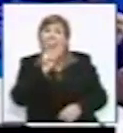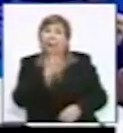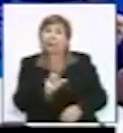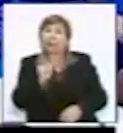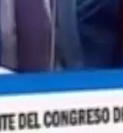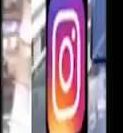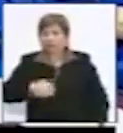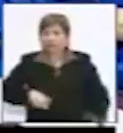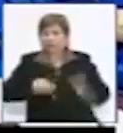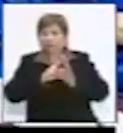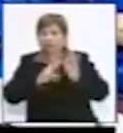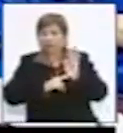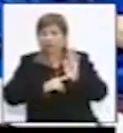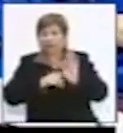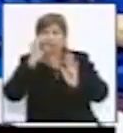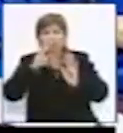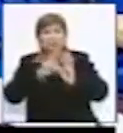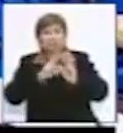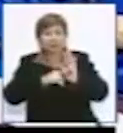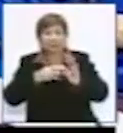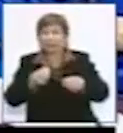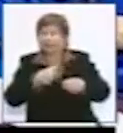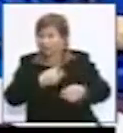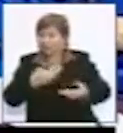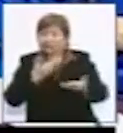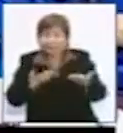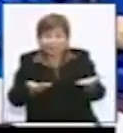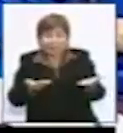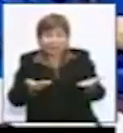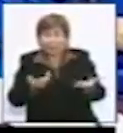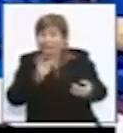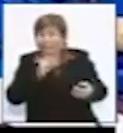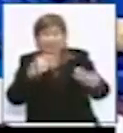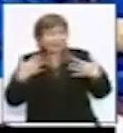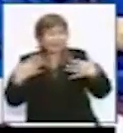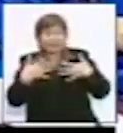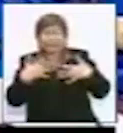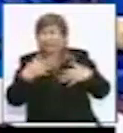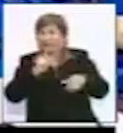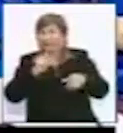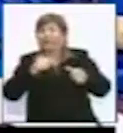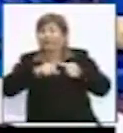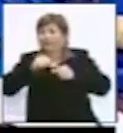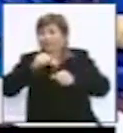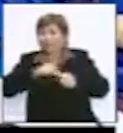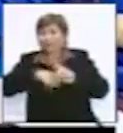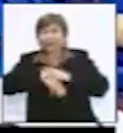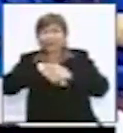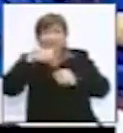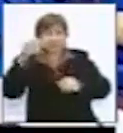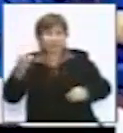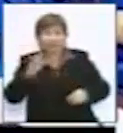en el Perú. Tenemos que tener miedo, no tenemos que chuparnos. Han salido los felones de la izquierda, los que entraron a petardear este Congreso,